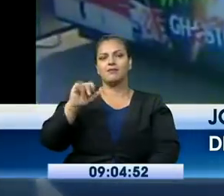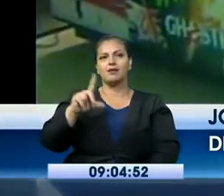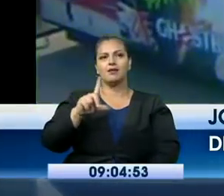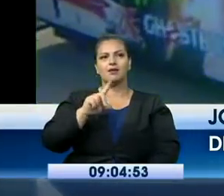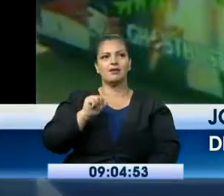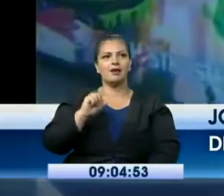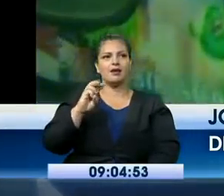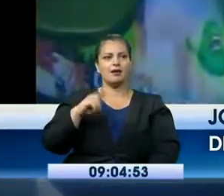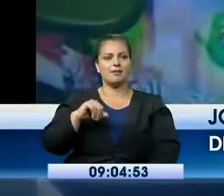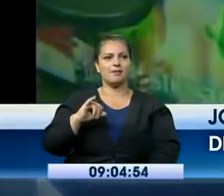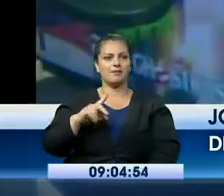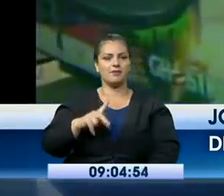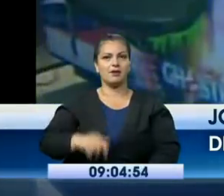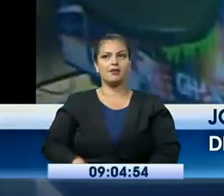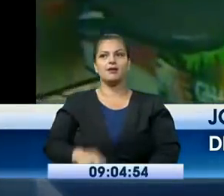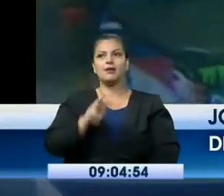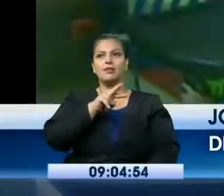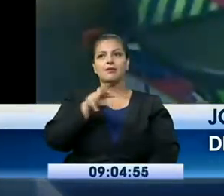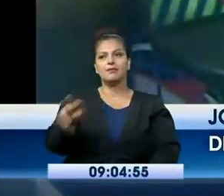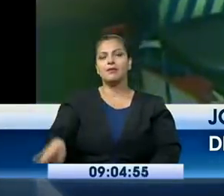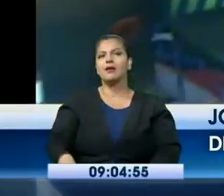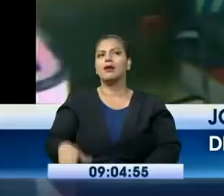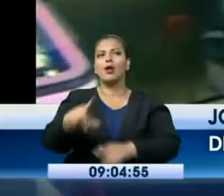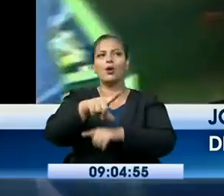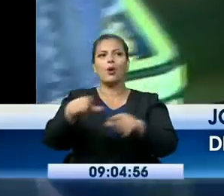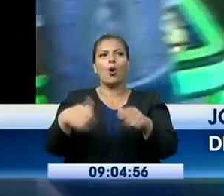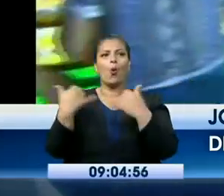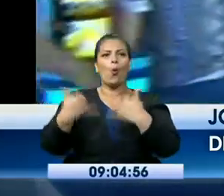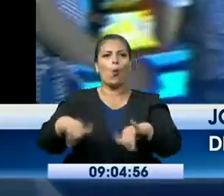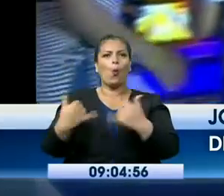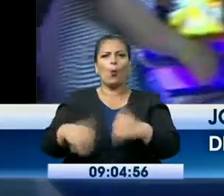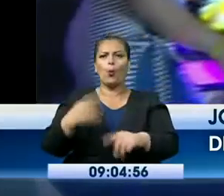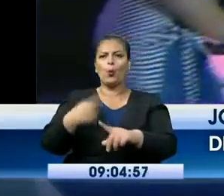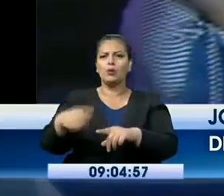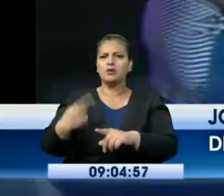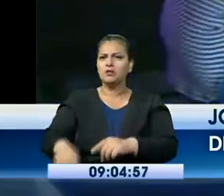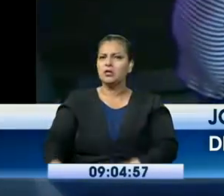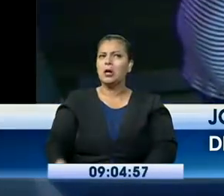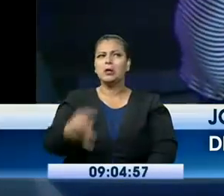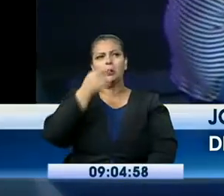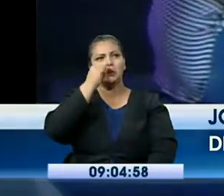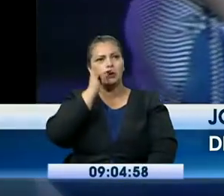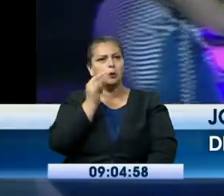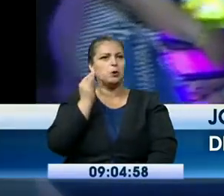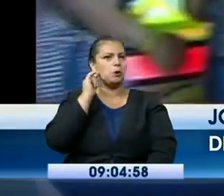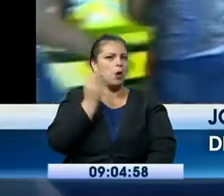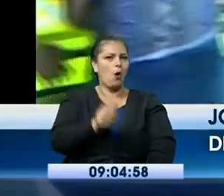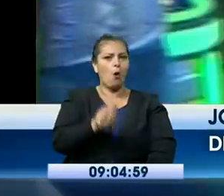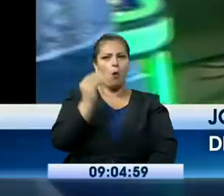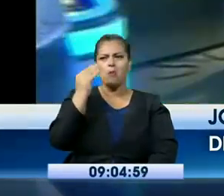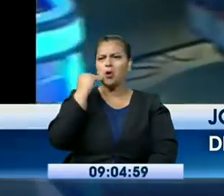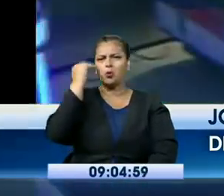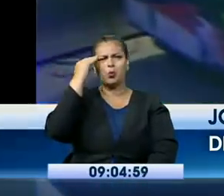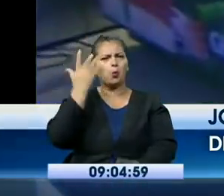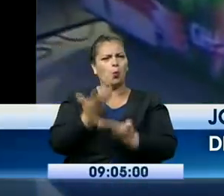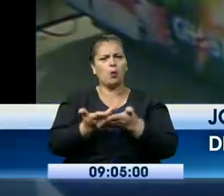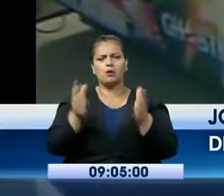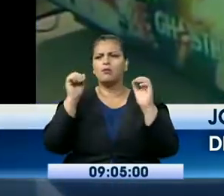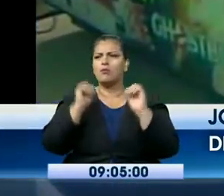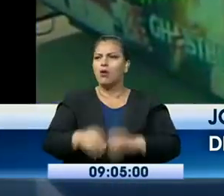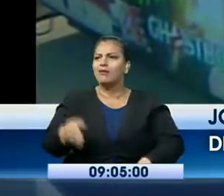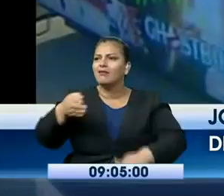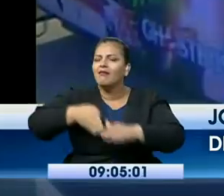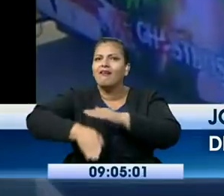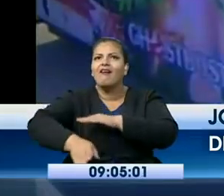niños adolescentes jóvenes incluso adultos como estamos observando el caballero jugando por este lado pueden